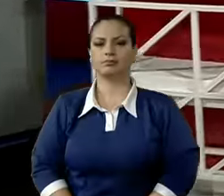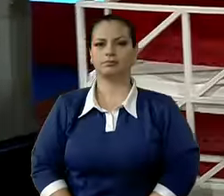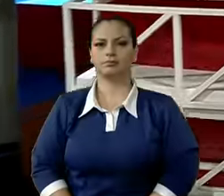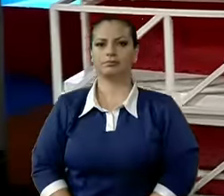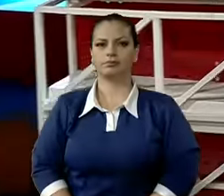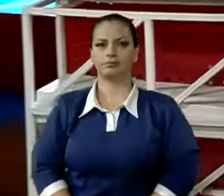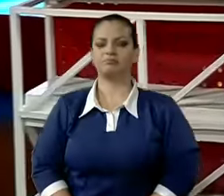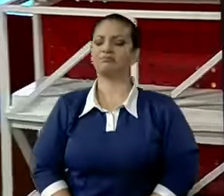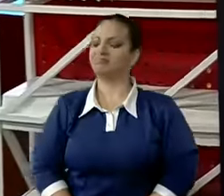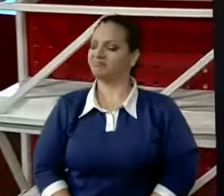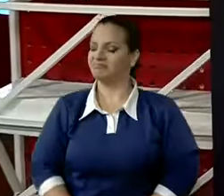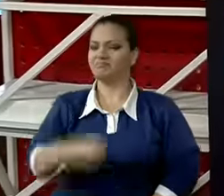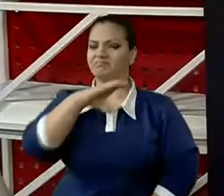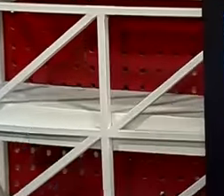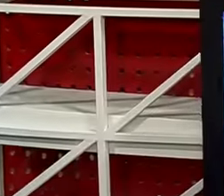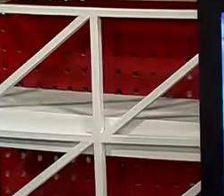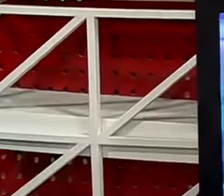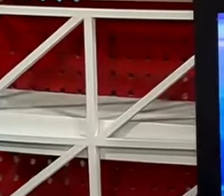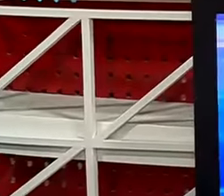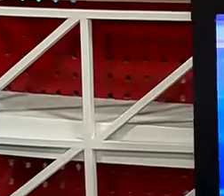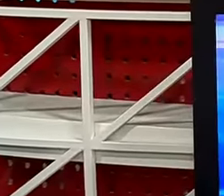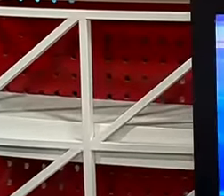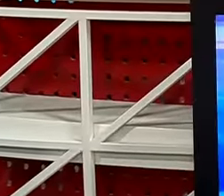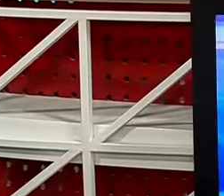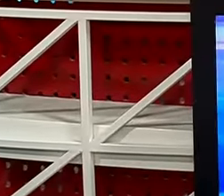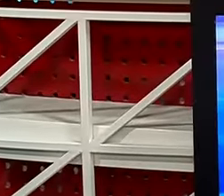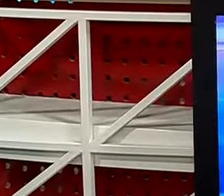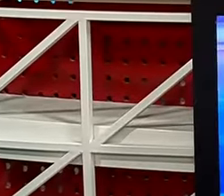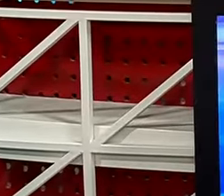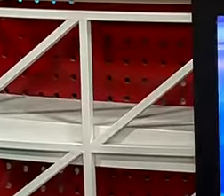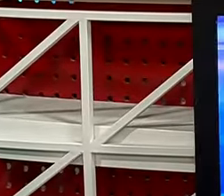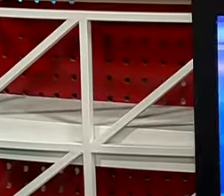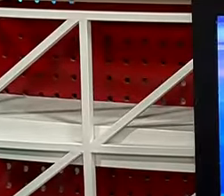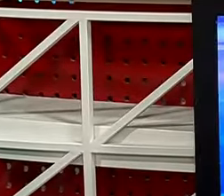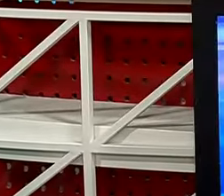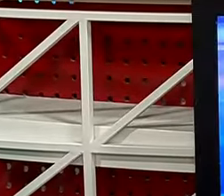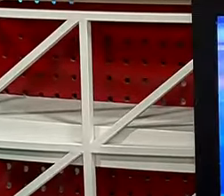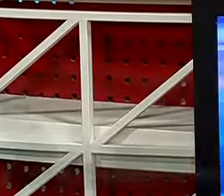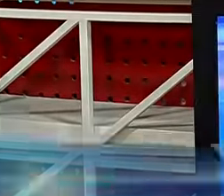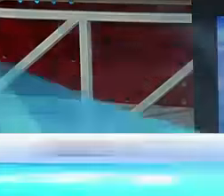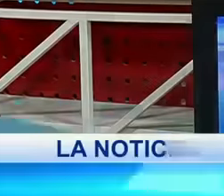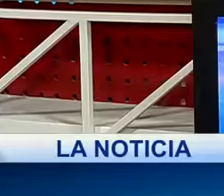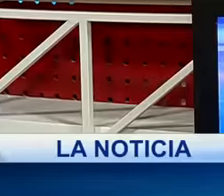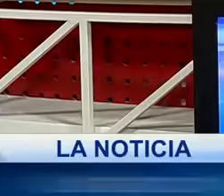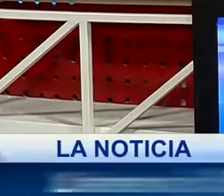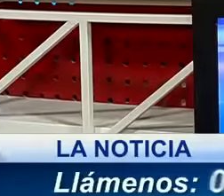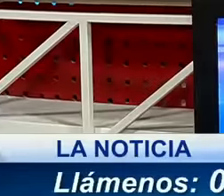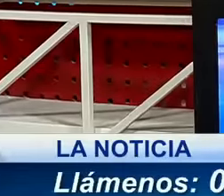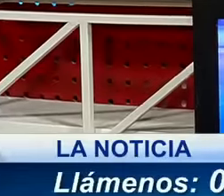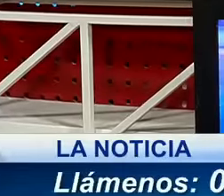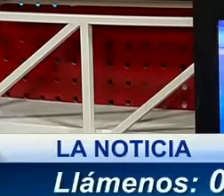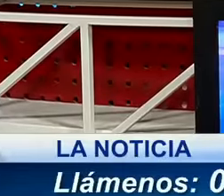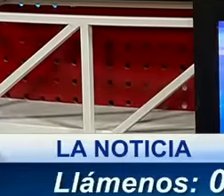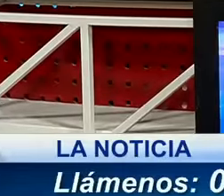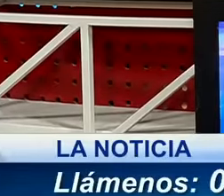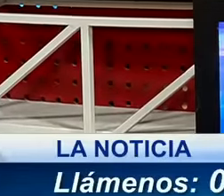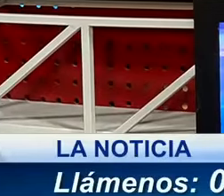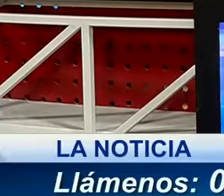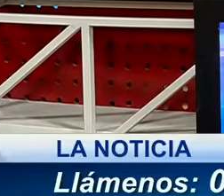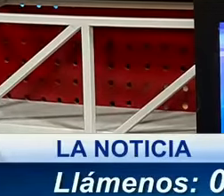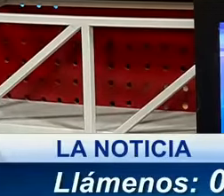Buen trabajo policial, como siempre. Bueno, señor productor, teléfonos queremos para saber nosotros y que la comunidad se entere cuáles